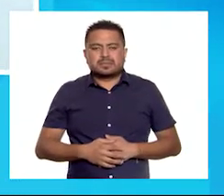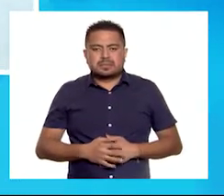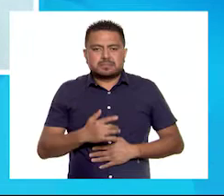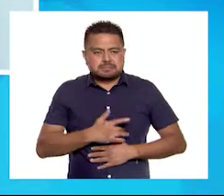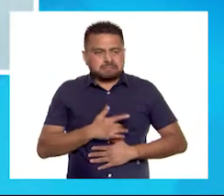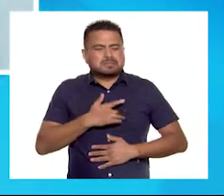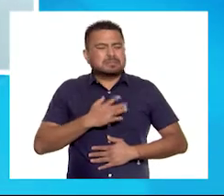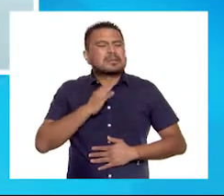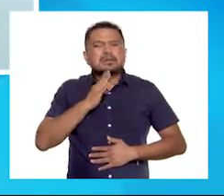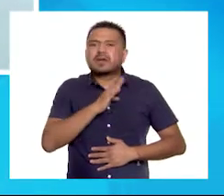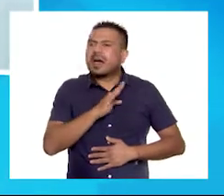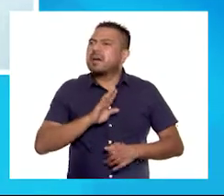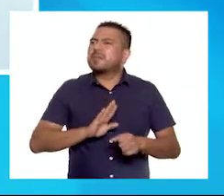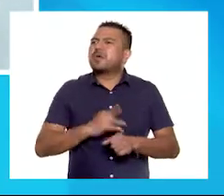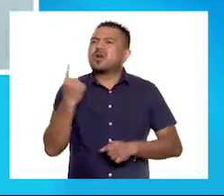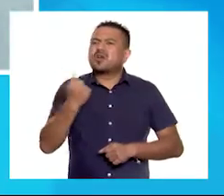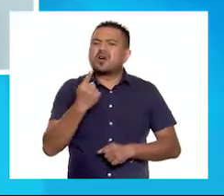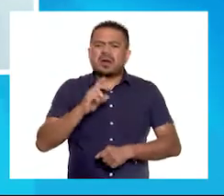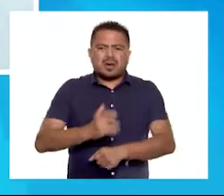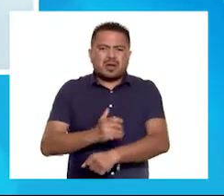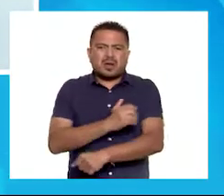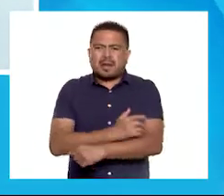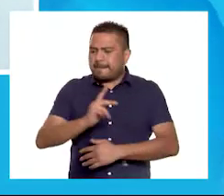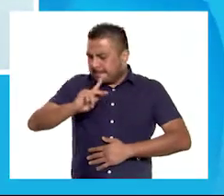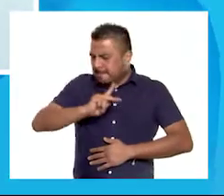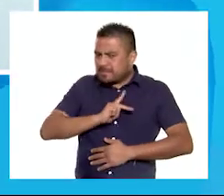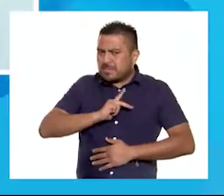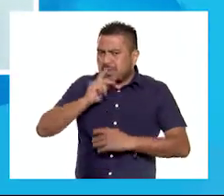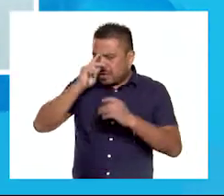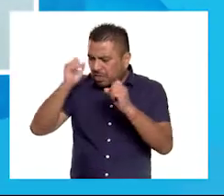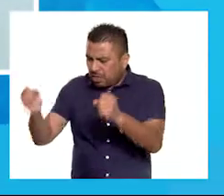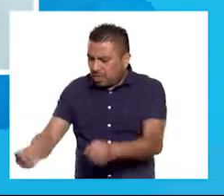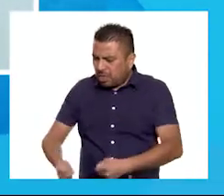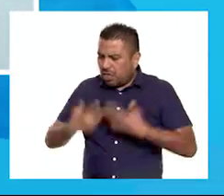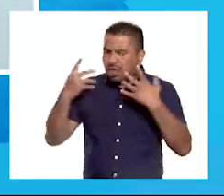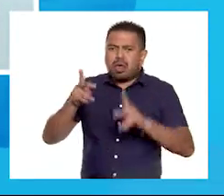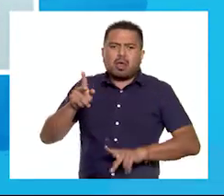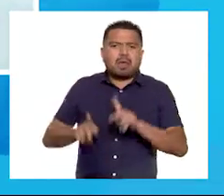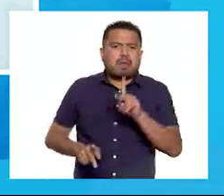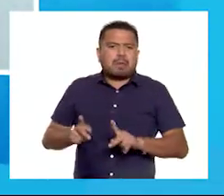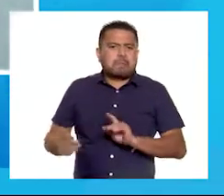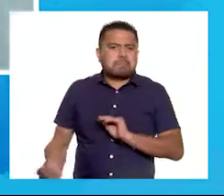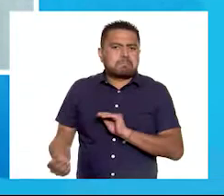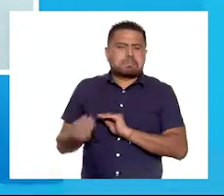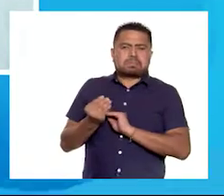Me sentí mal porque mis compañeros me dejaron de hablar un rato.